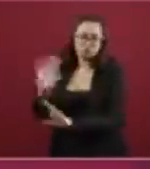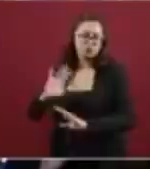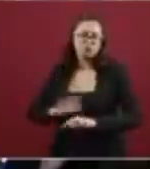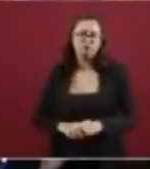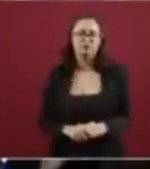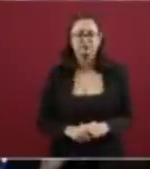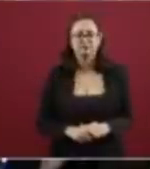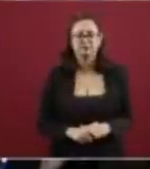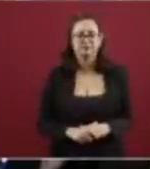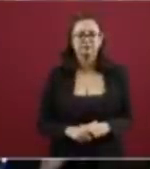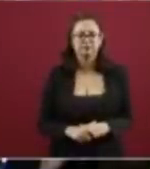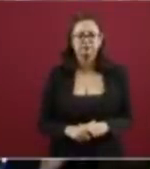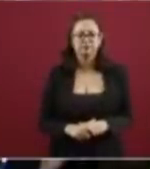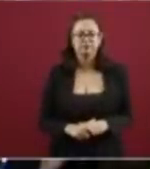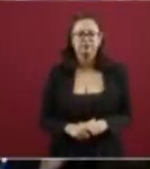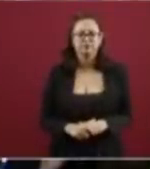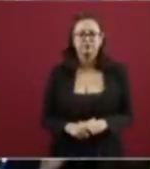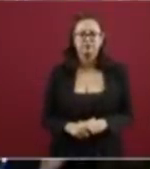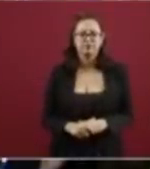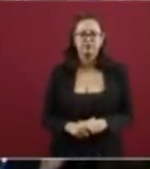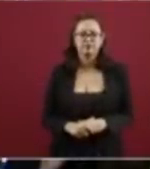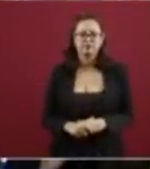Que se le dé